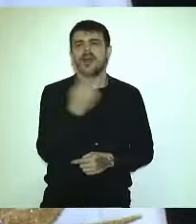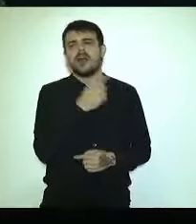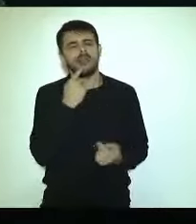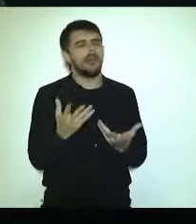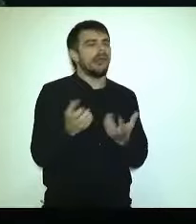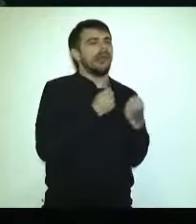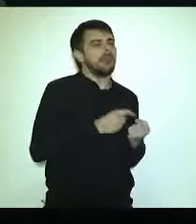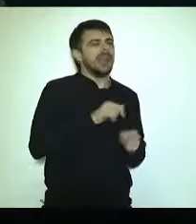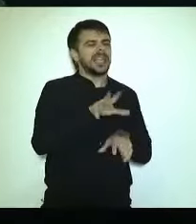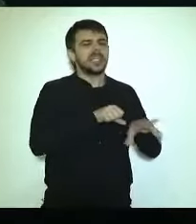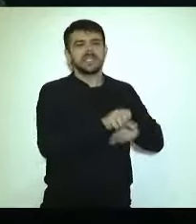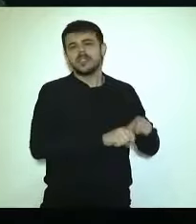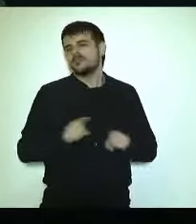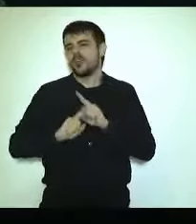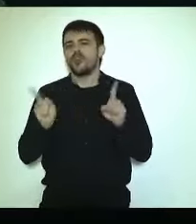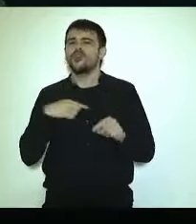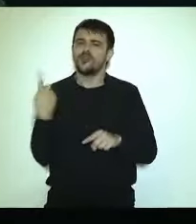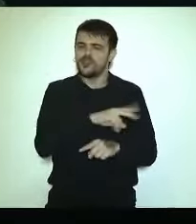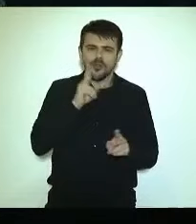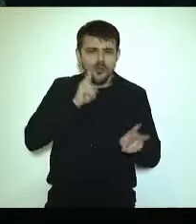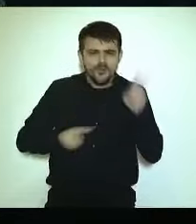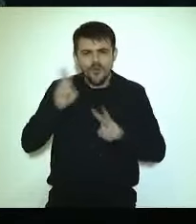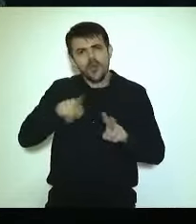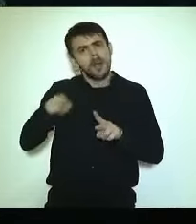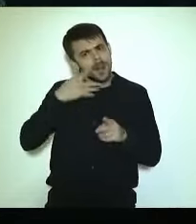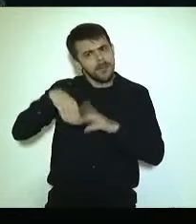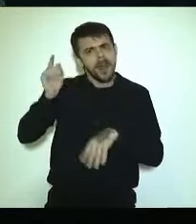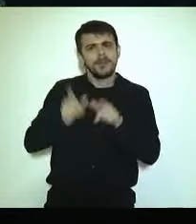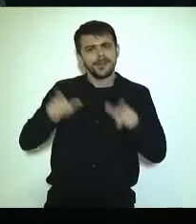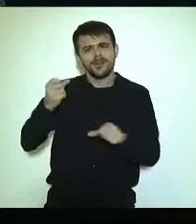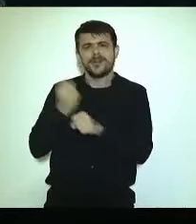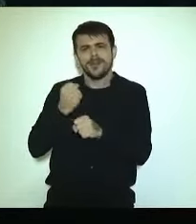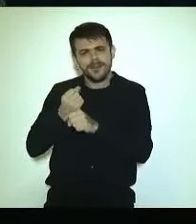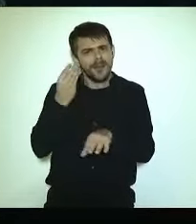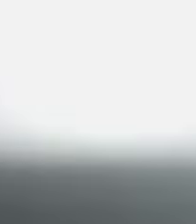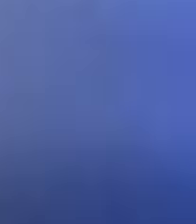en desarrollar la producción foreign